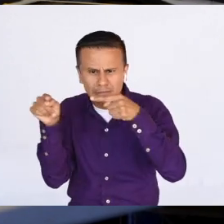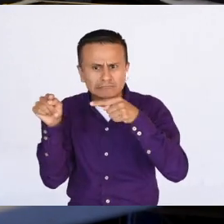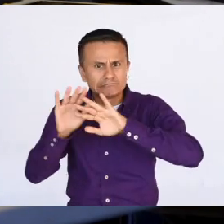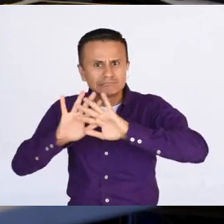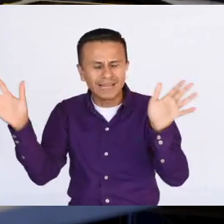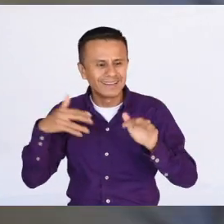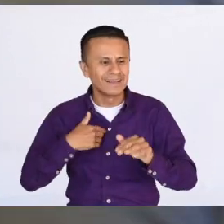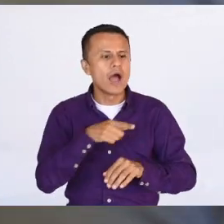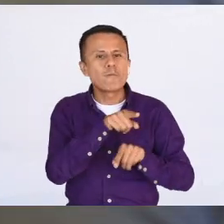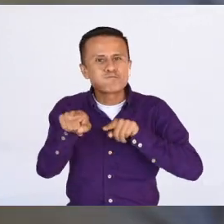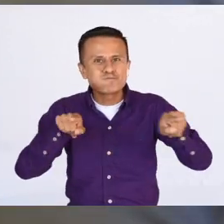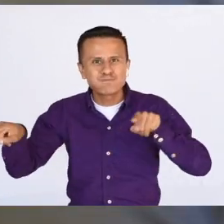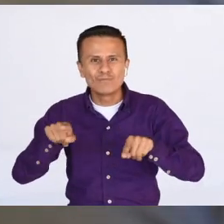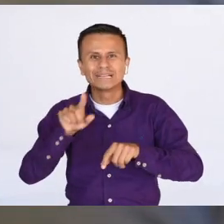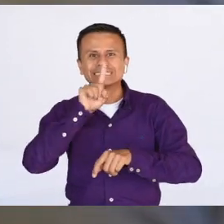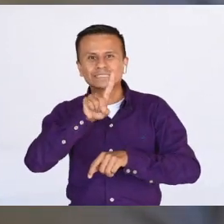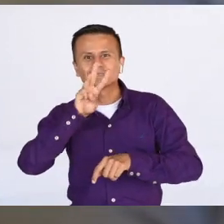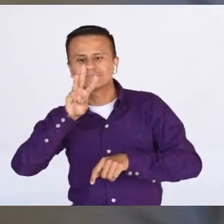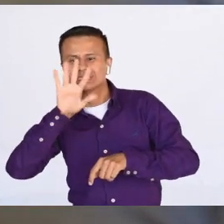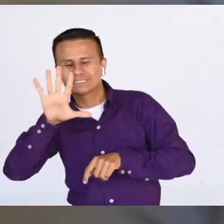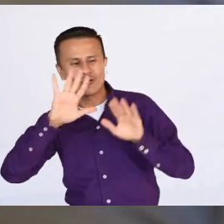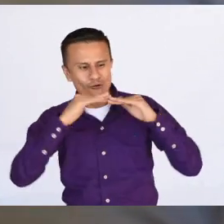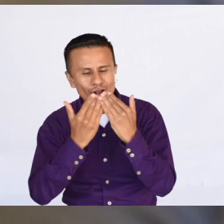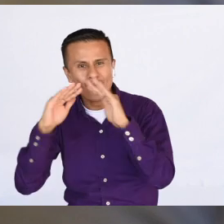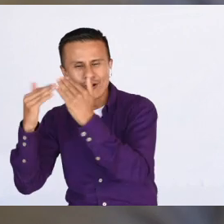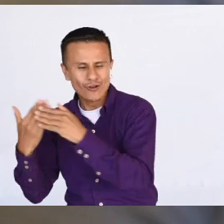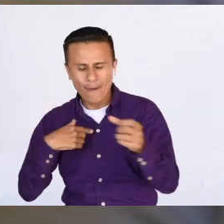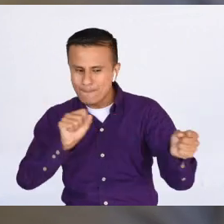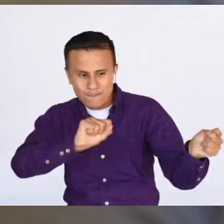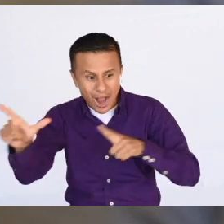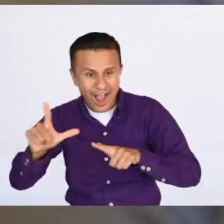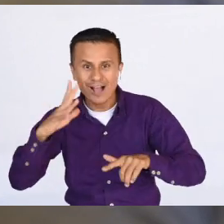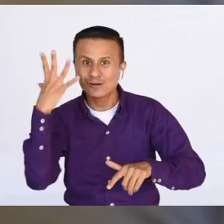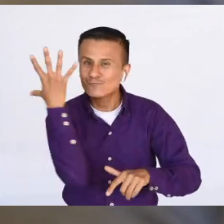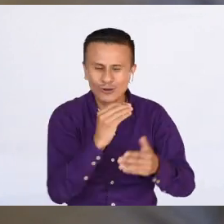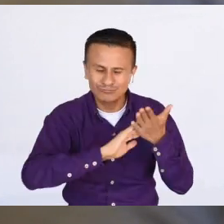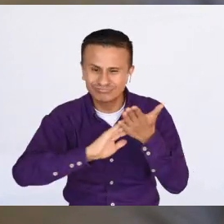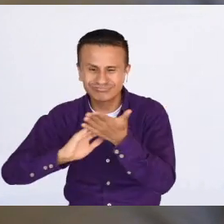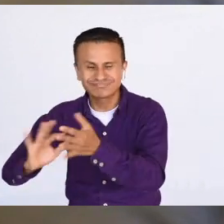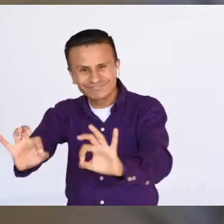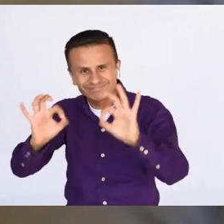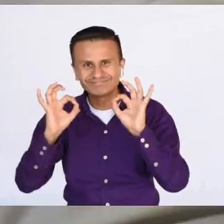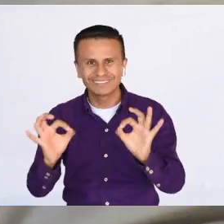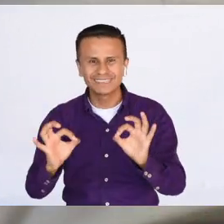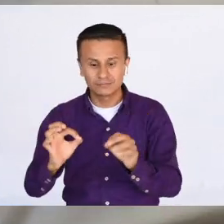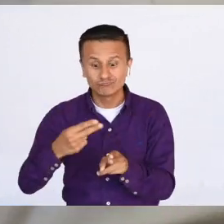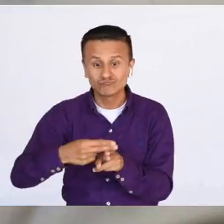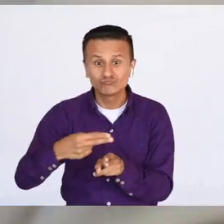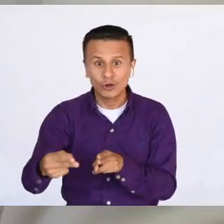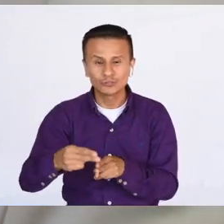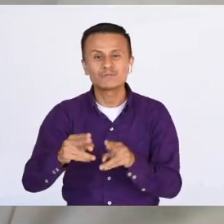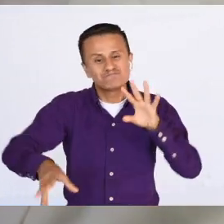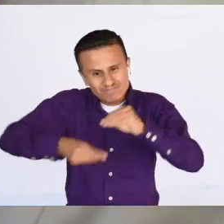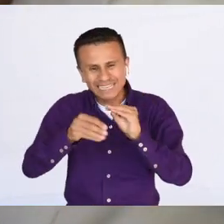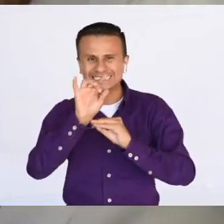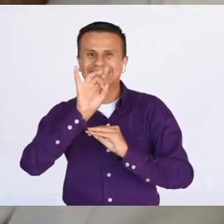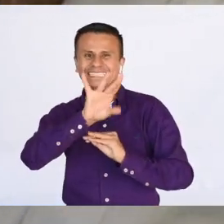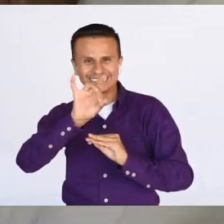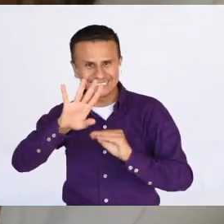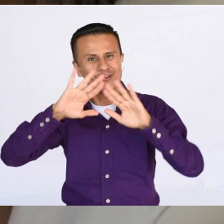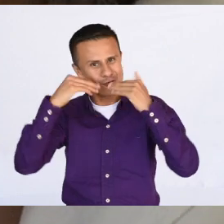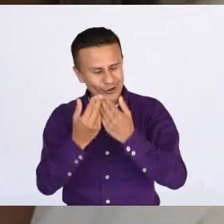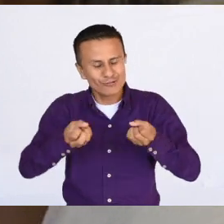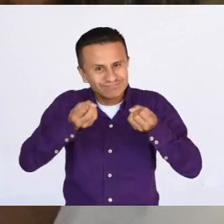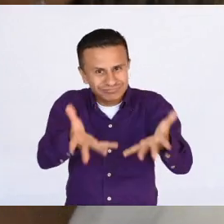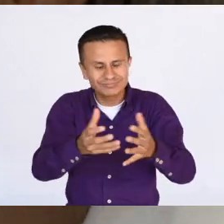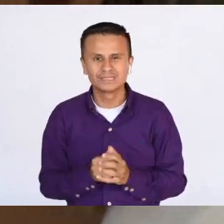3 años y 9 meses, la semana pasada entregamos los primeros 135 colegios totalmente lindos. Vamos a